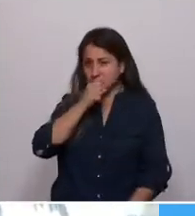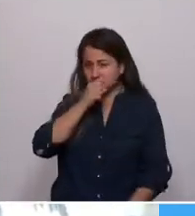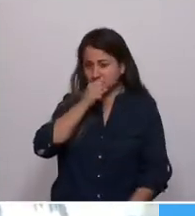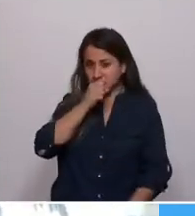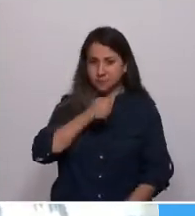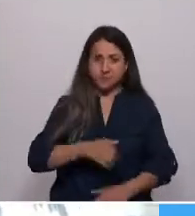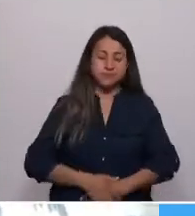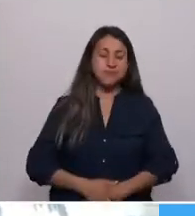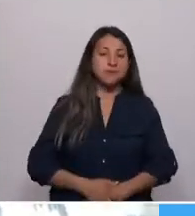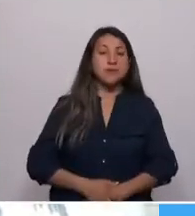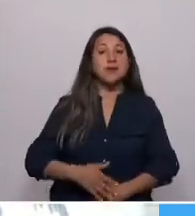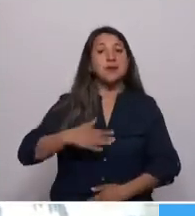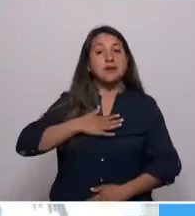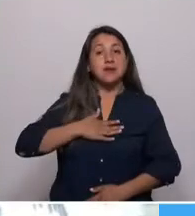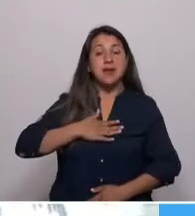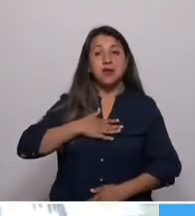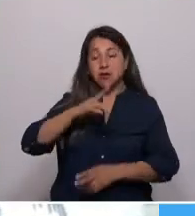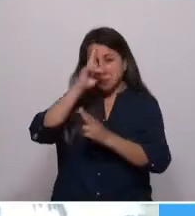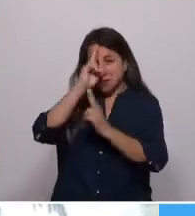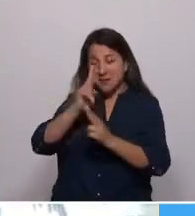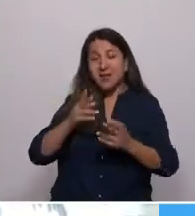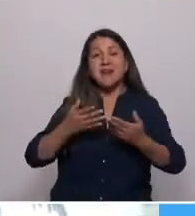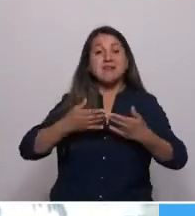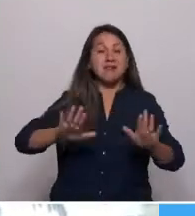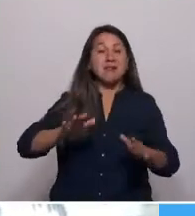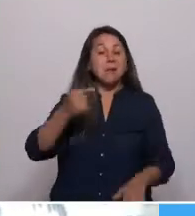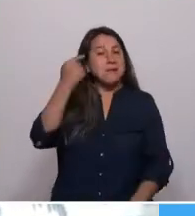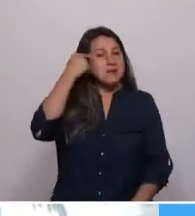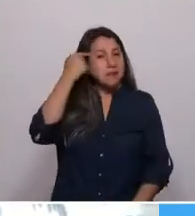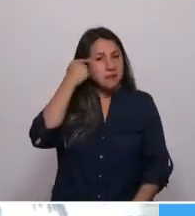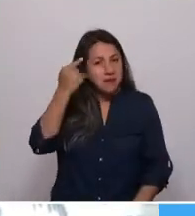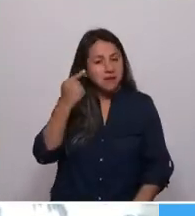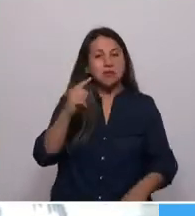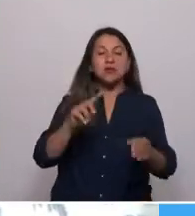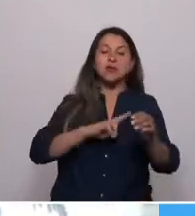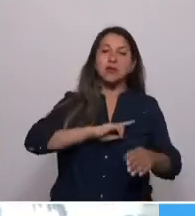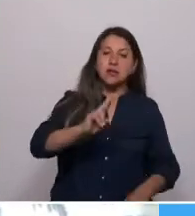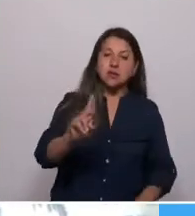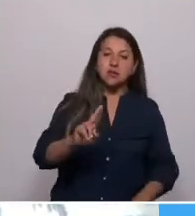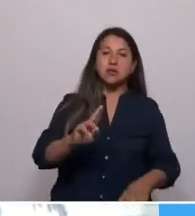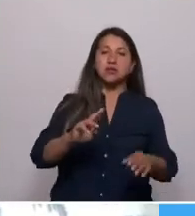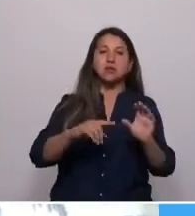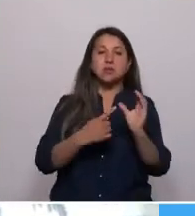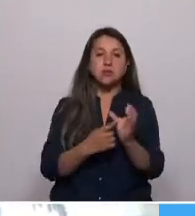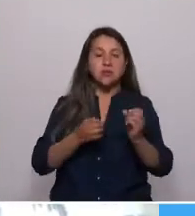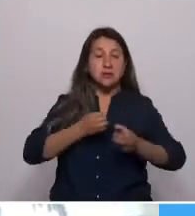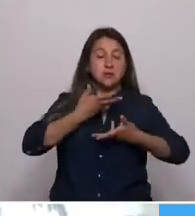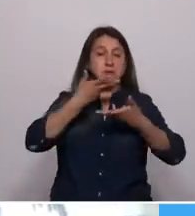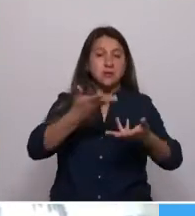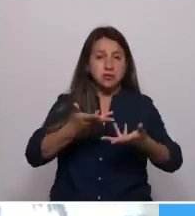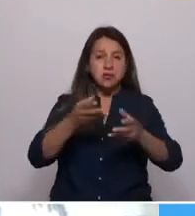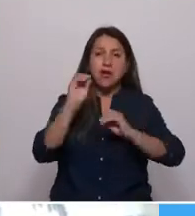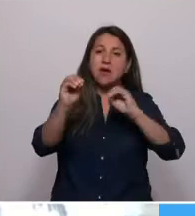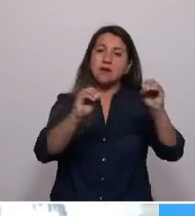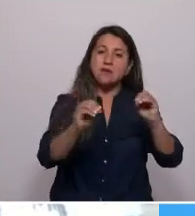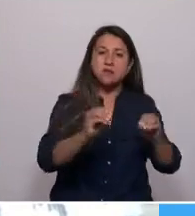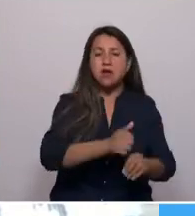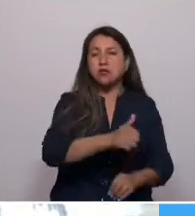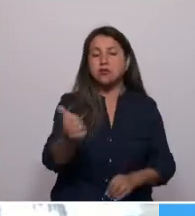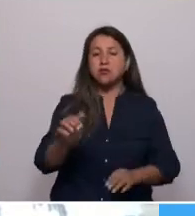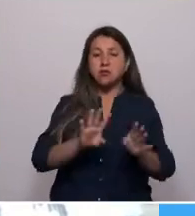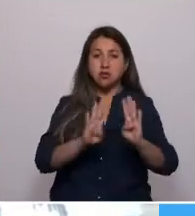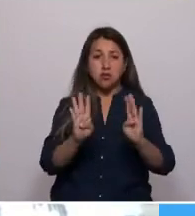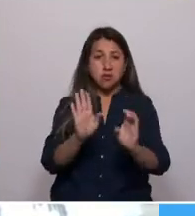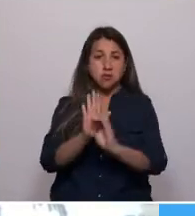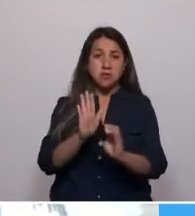a respetar la libertad de pensamiento de culto de trabajo de educación y de expresión hago un llamado a todos los convencionales